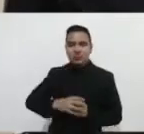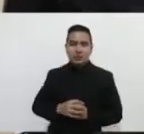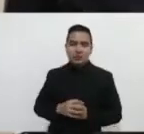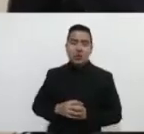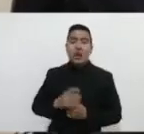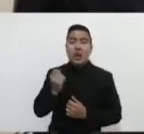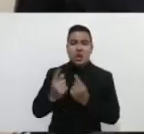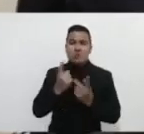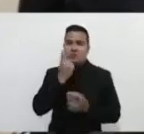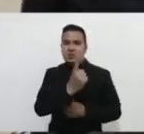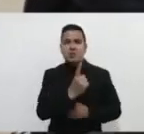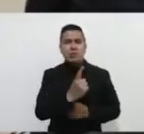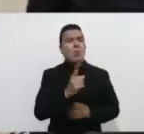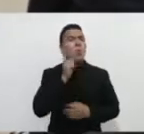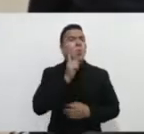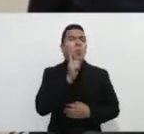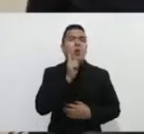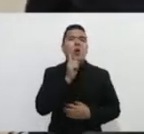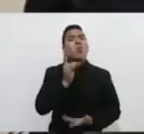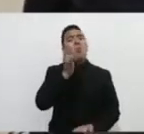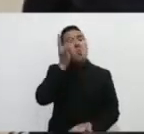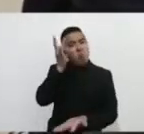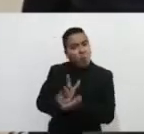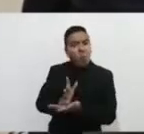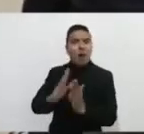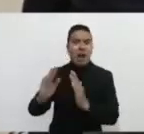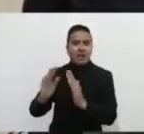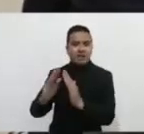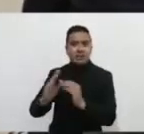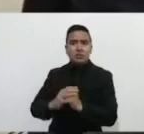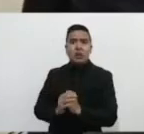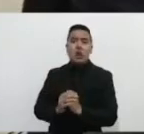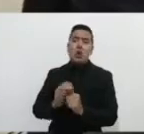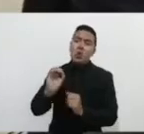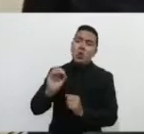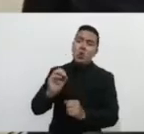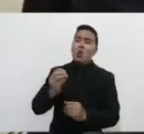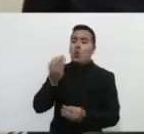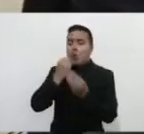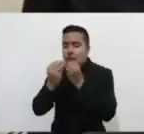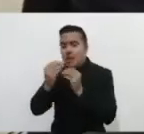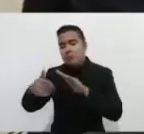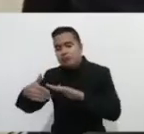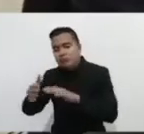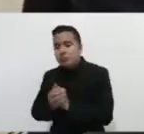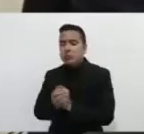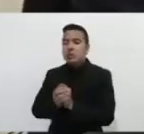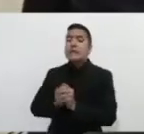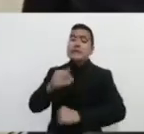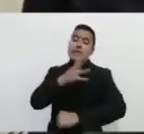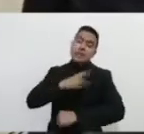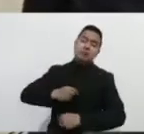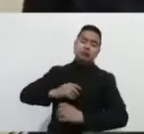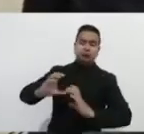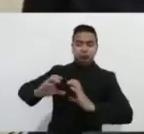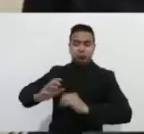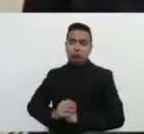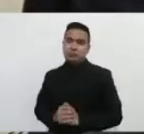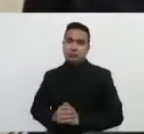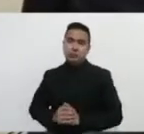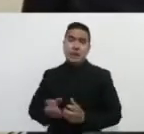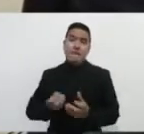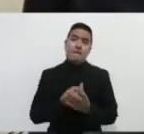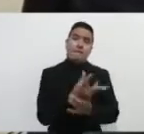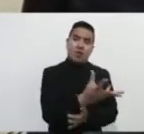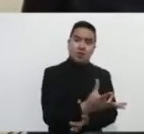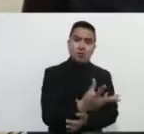cuidado en las casas o de los hijos, hacer la comida, hacer los quehaceres del hogar y pocas veces salir a la